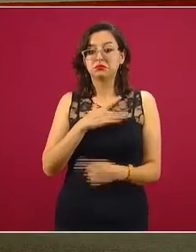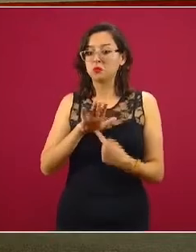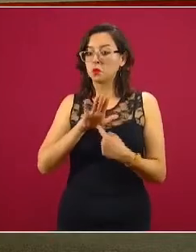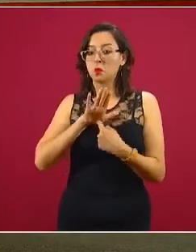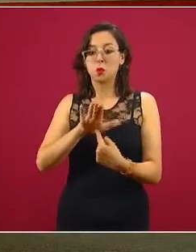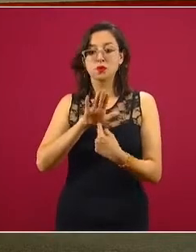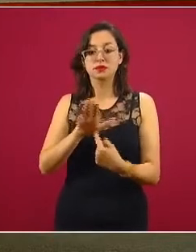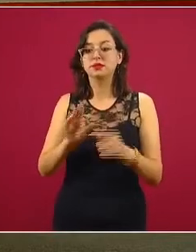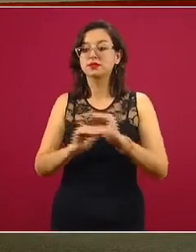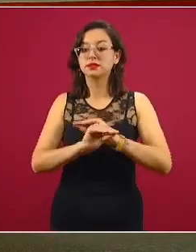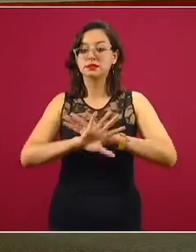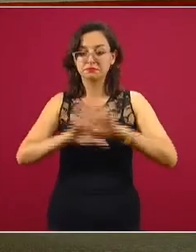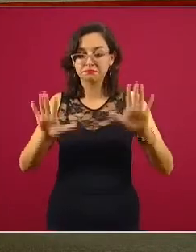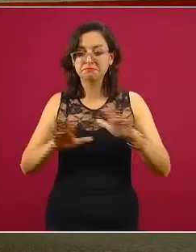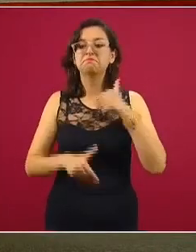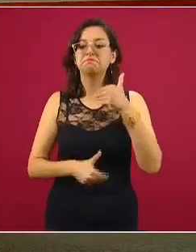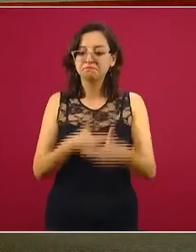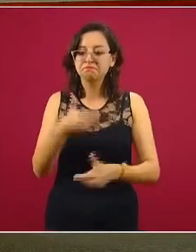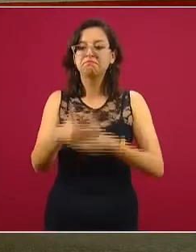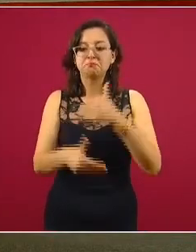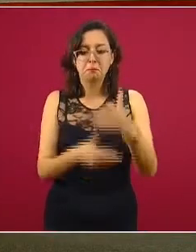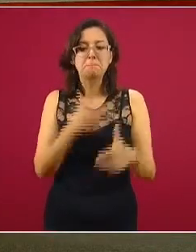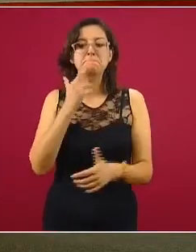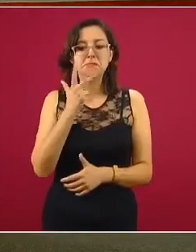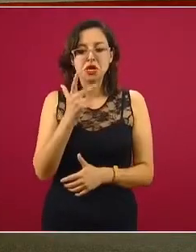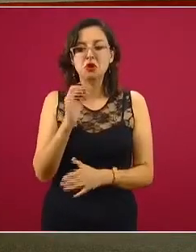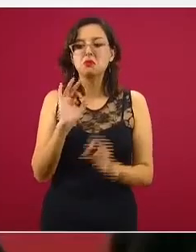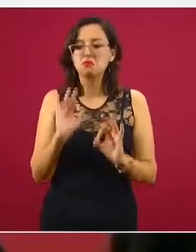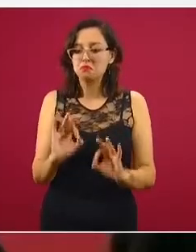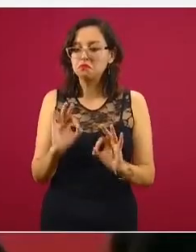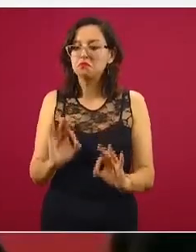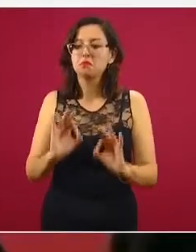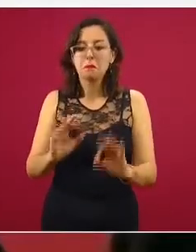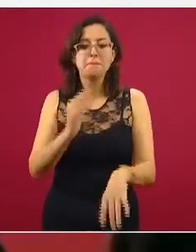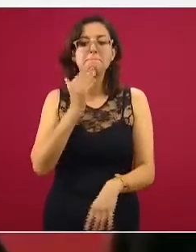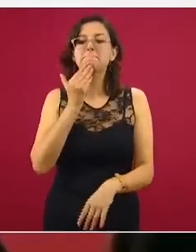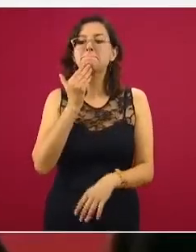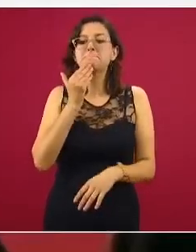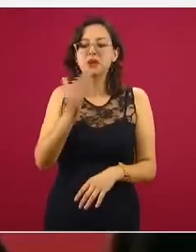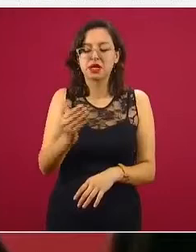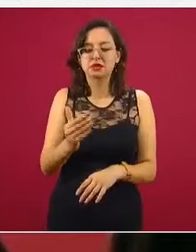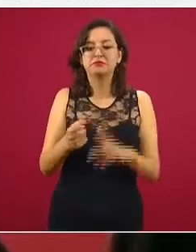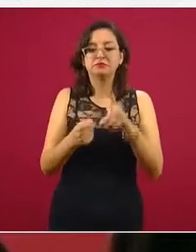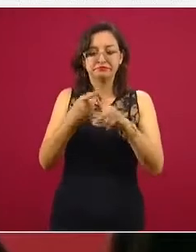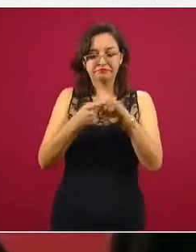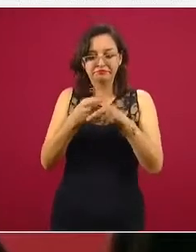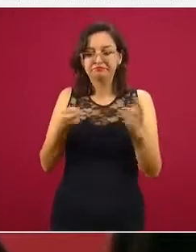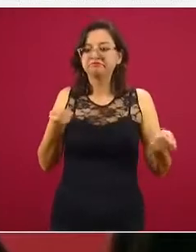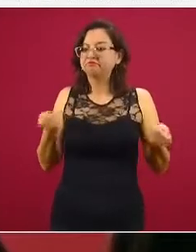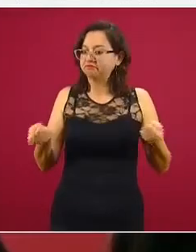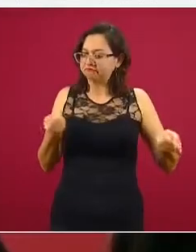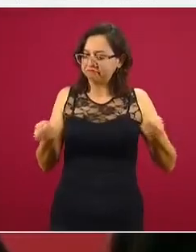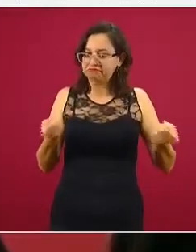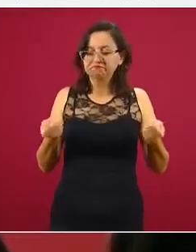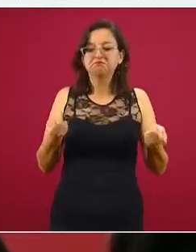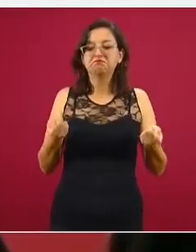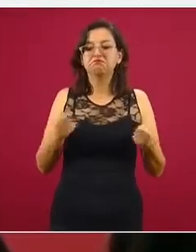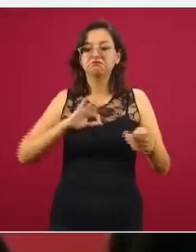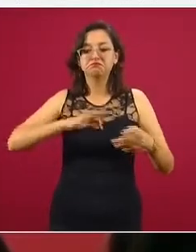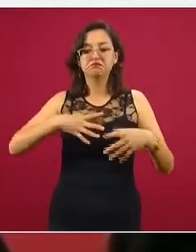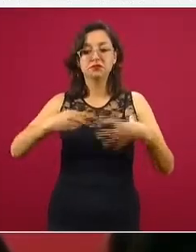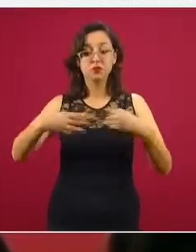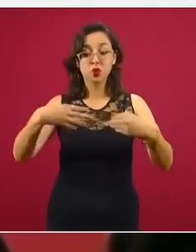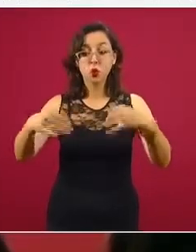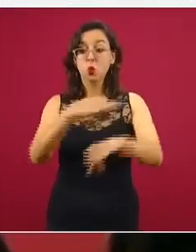evidencia en la mano que vamos bien en el sentido del control de la epidemia. Y